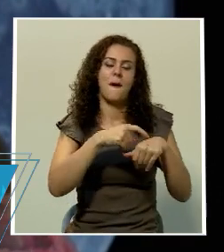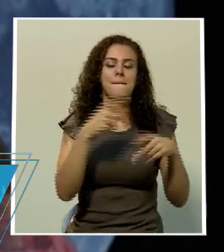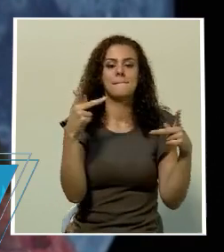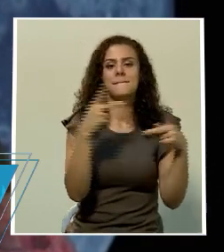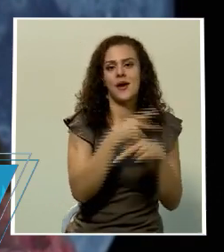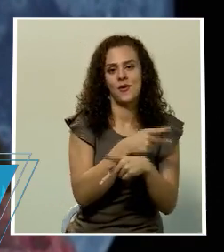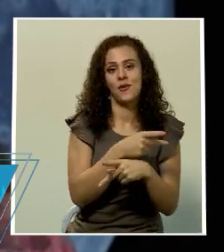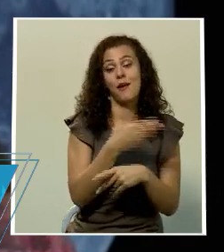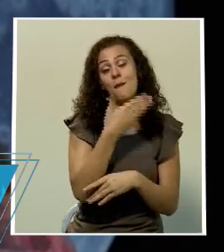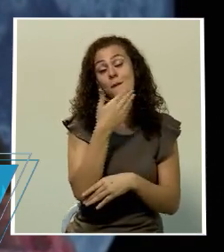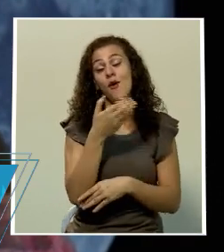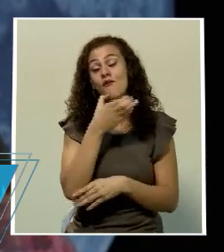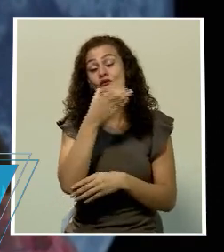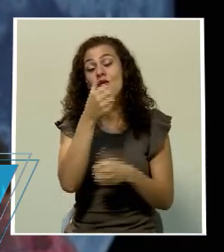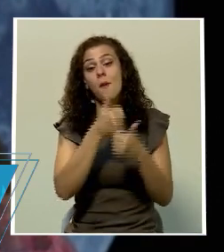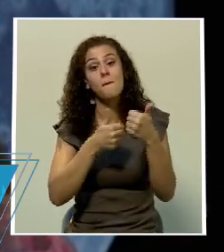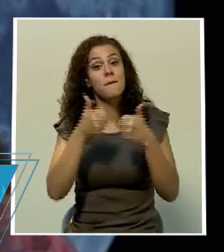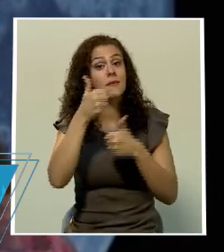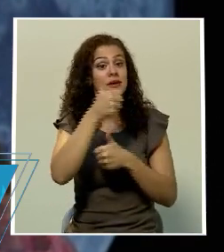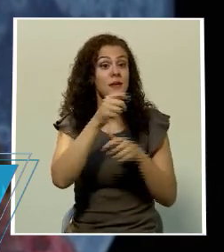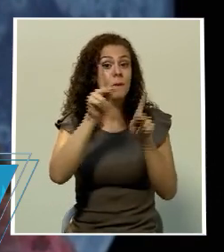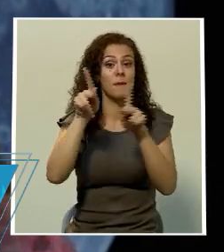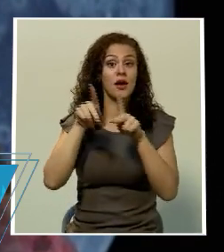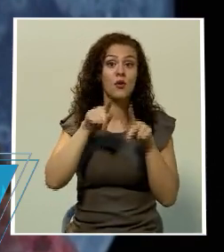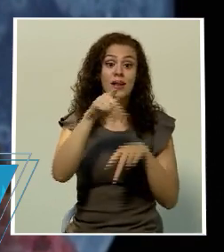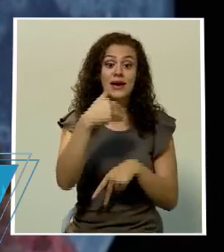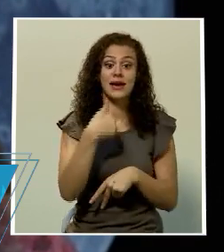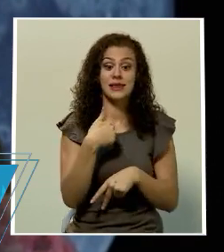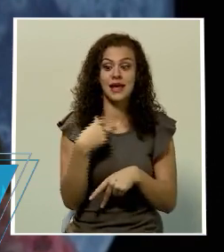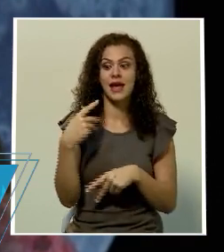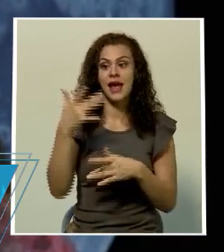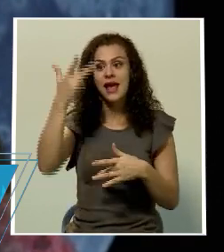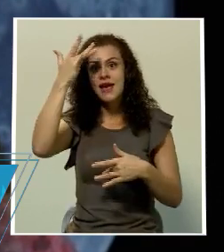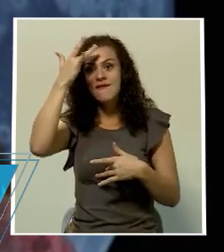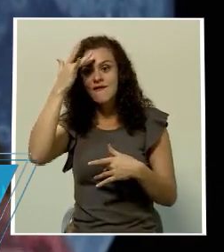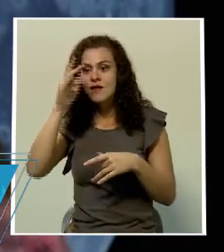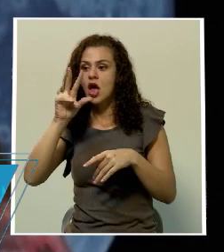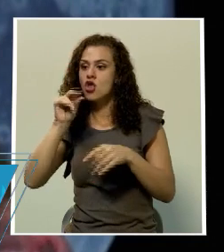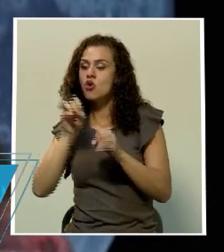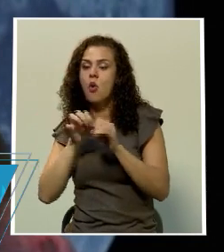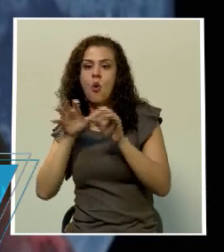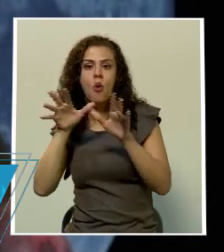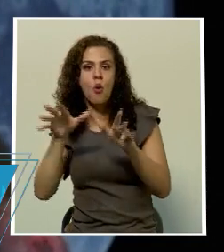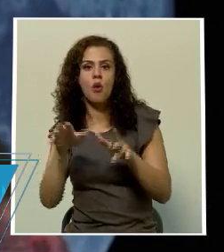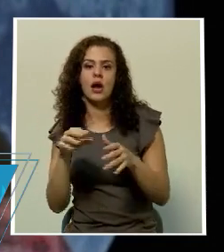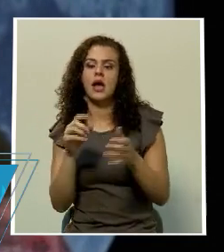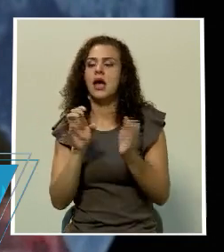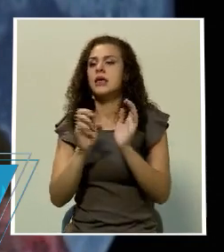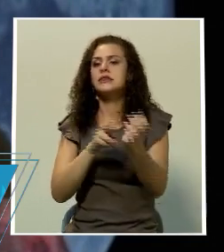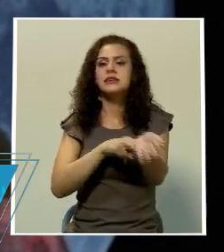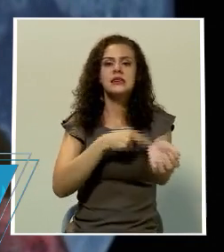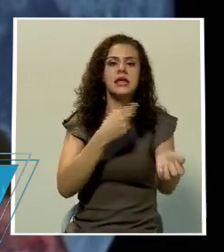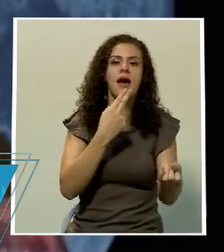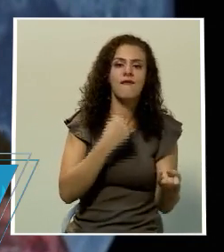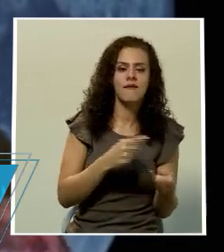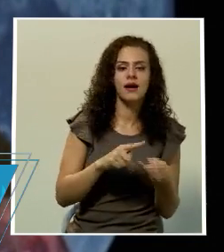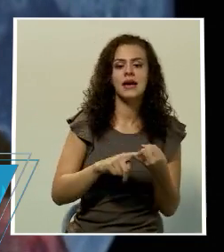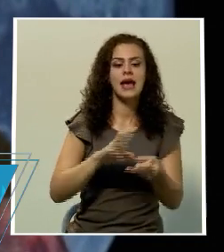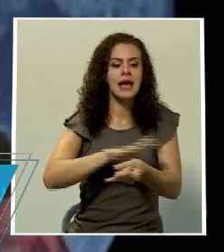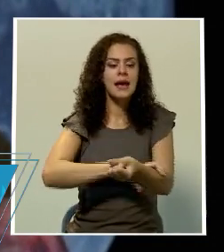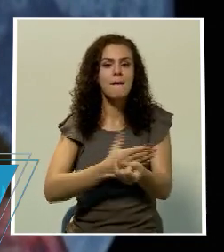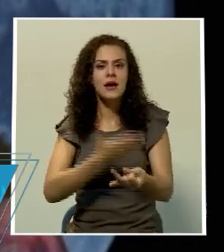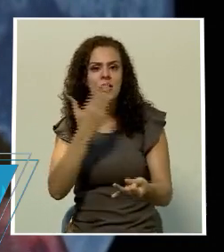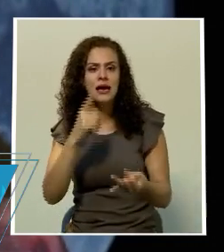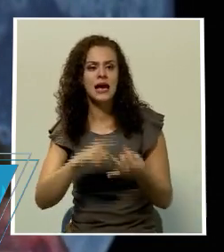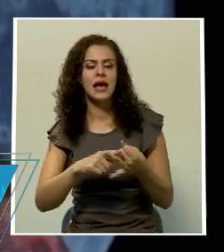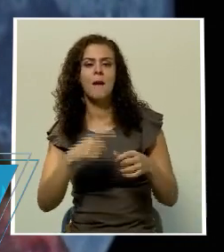peor. Aquí la recomendación principal a las personas que tienen enfermedades crónicas no transmisibles, que son diabéticos, que son hipertensos,